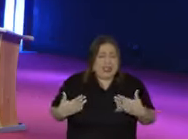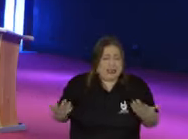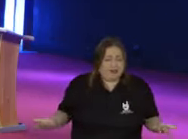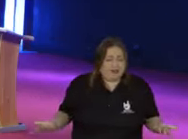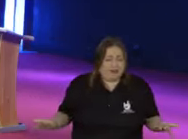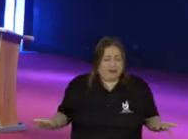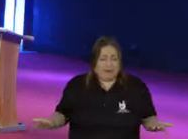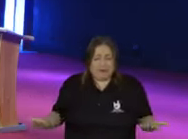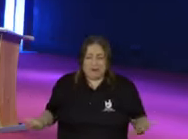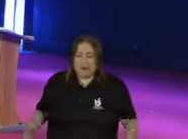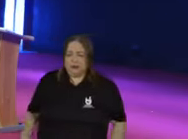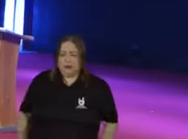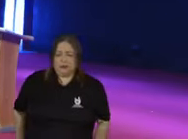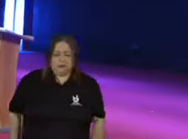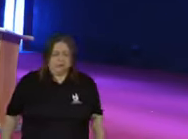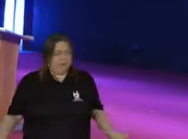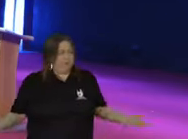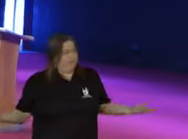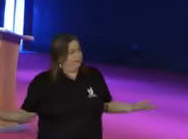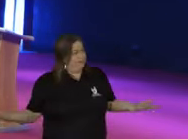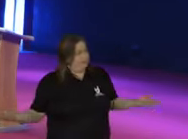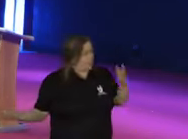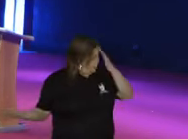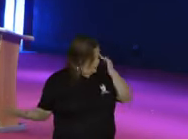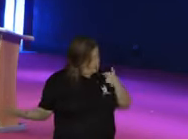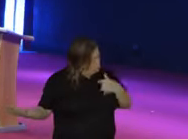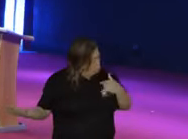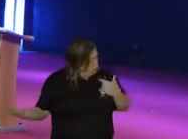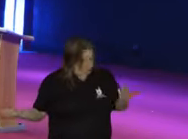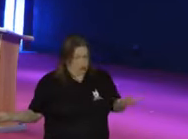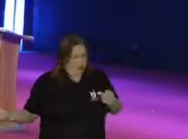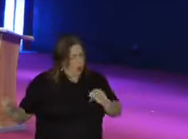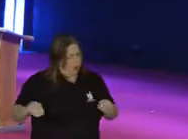hermanos, acá hace tantos años no me dieron lugar. ¿Por qué ellos sí y a mí no?